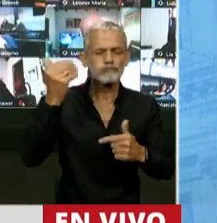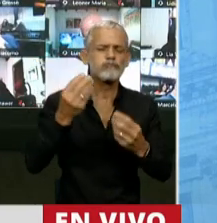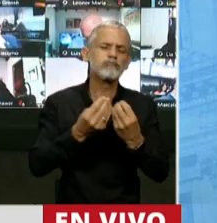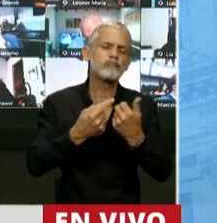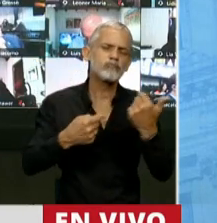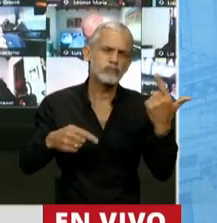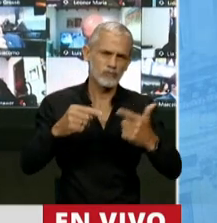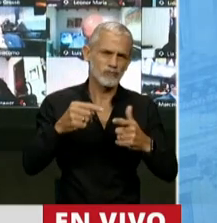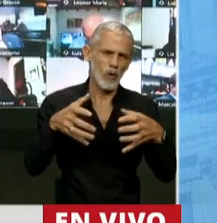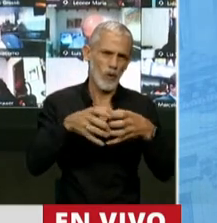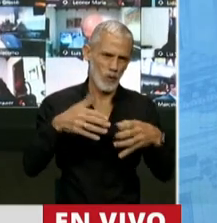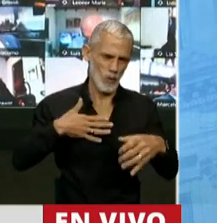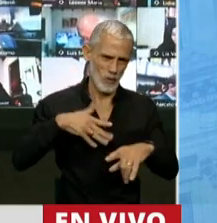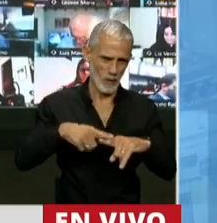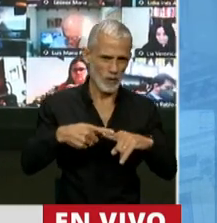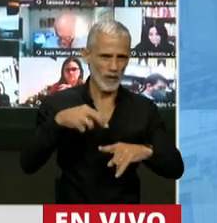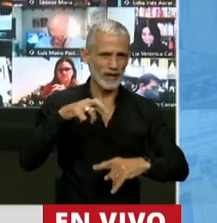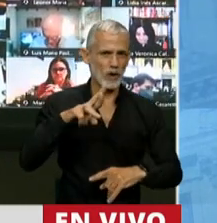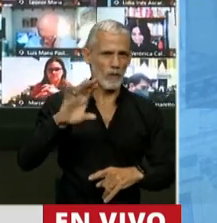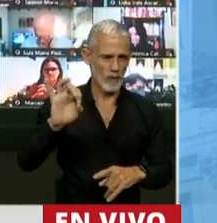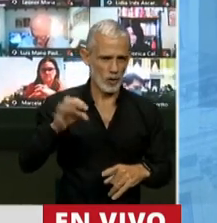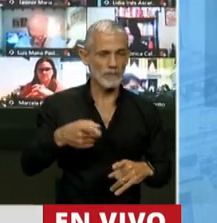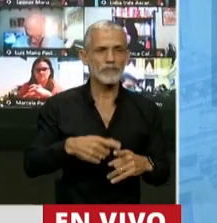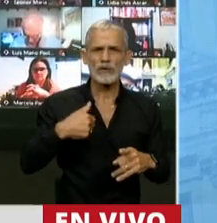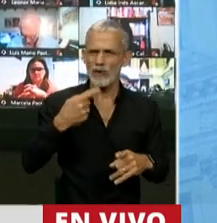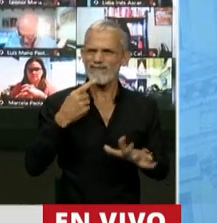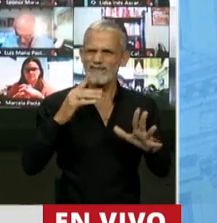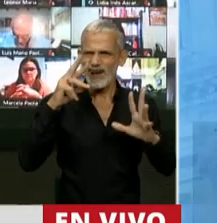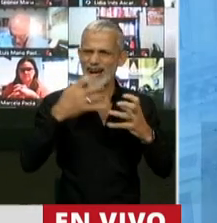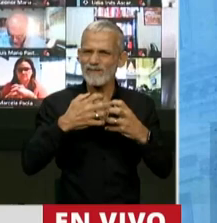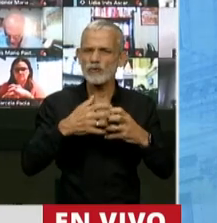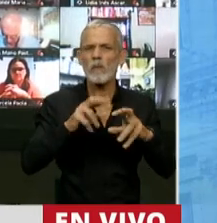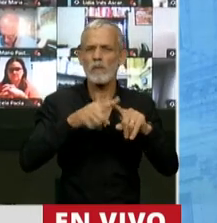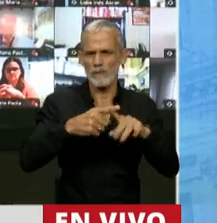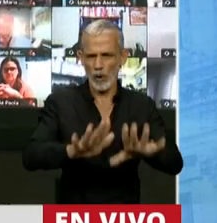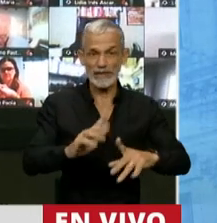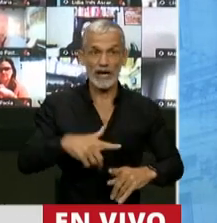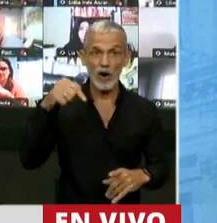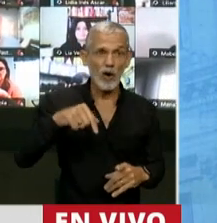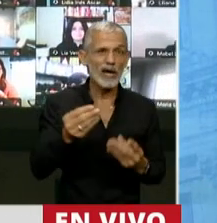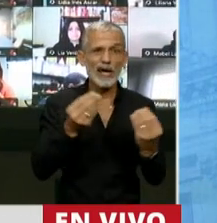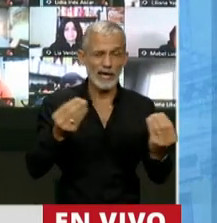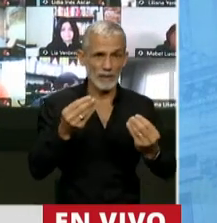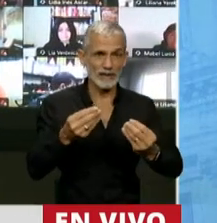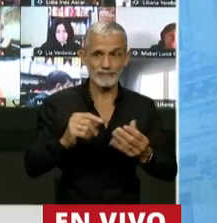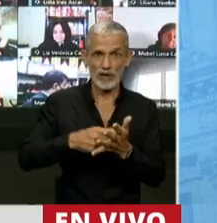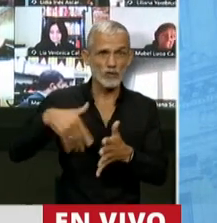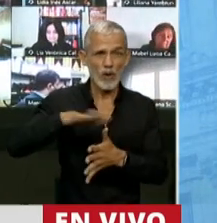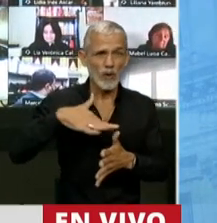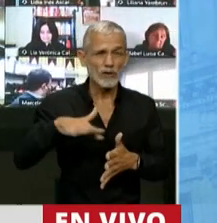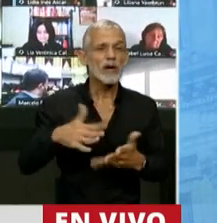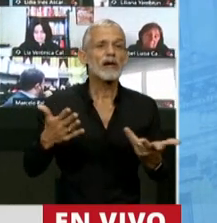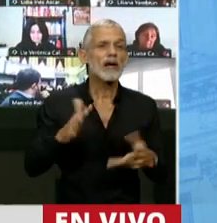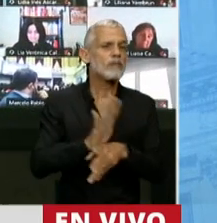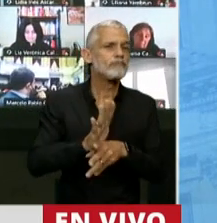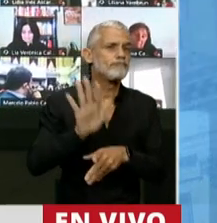de los diputados de mi interbloque. Pero yo quiero hacer una referencia política, porque netamente lo que hoy está pagando la Ciudad de Buenos Aires es